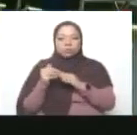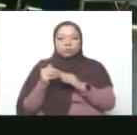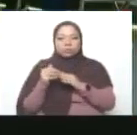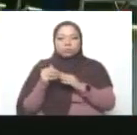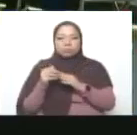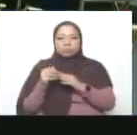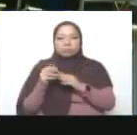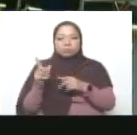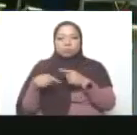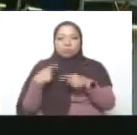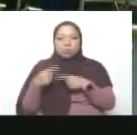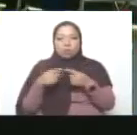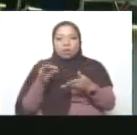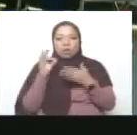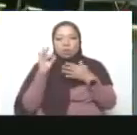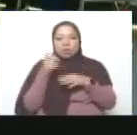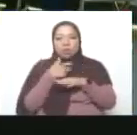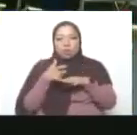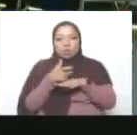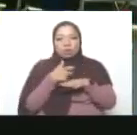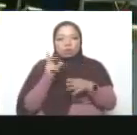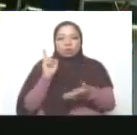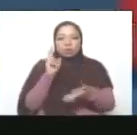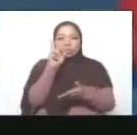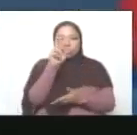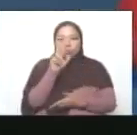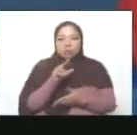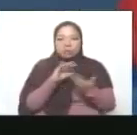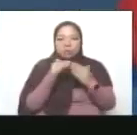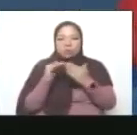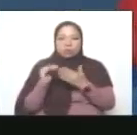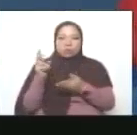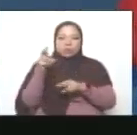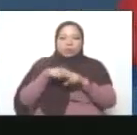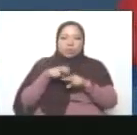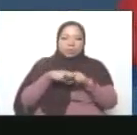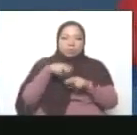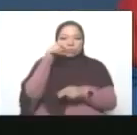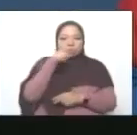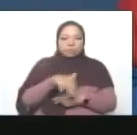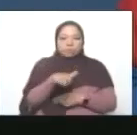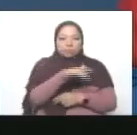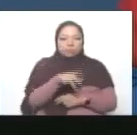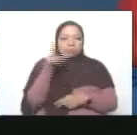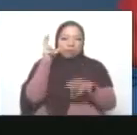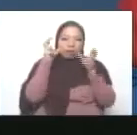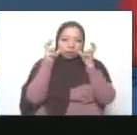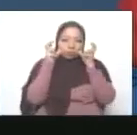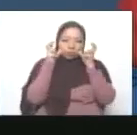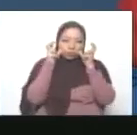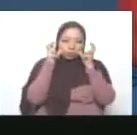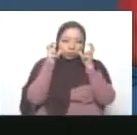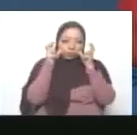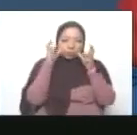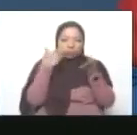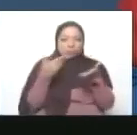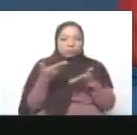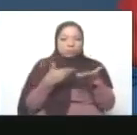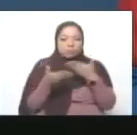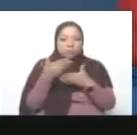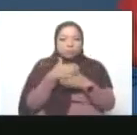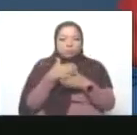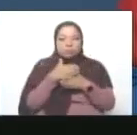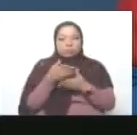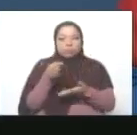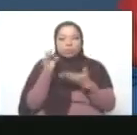primero que no es ejemplo en los cafecitos es el gobernador, que todos los días se va a las comunidades y se sienta con su pueblo a escucharlo, a interactuar y a